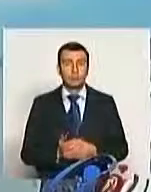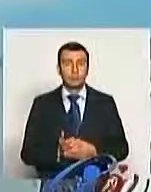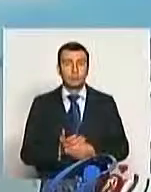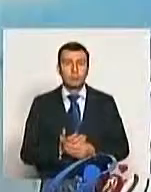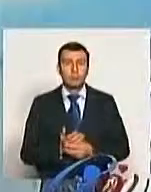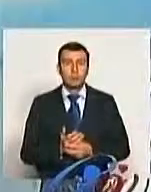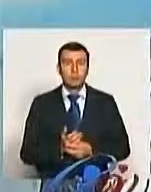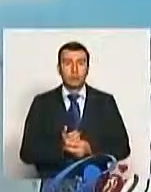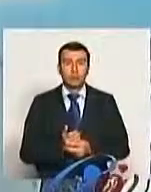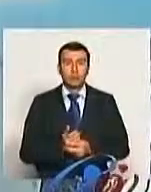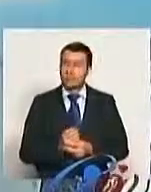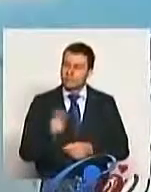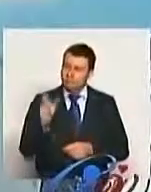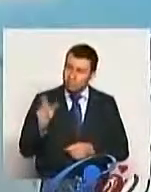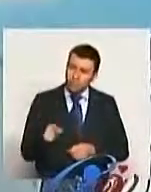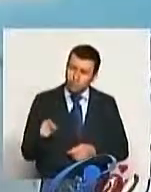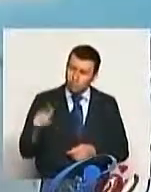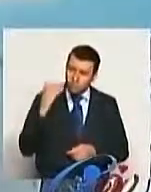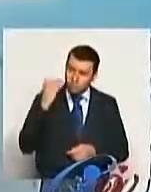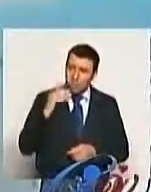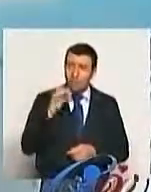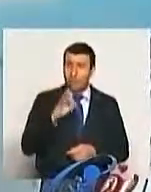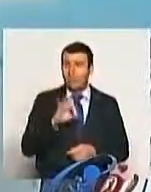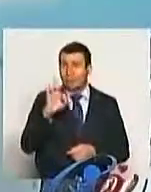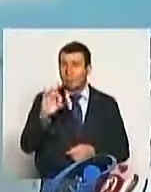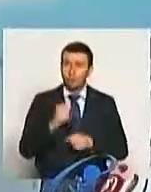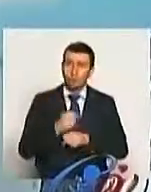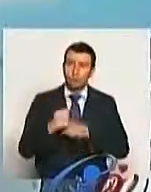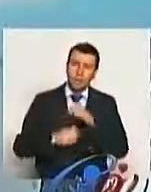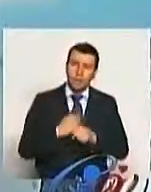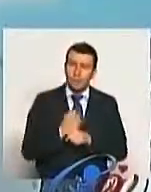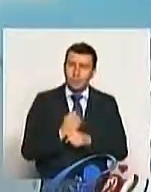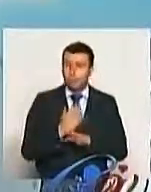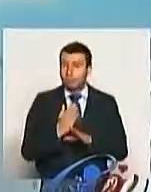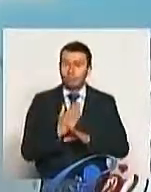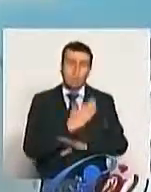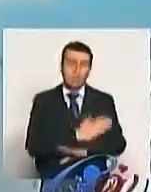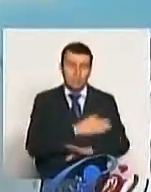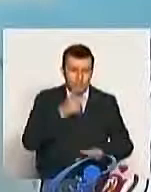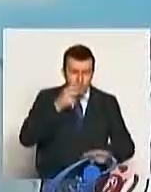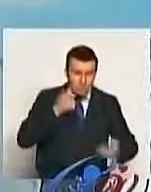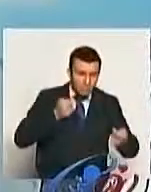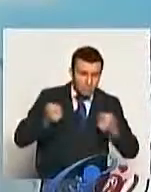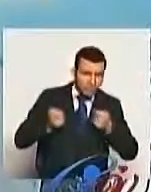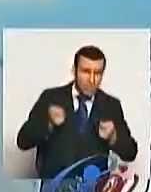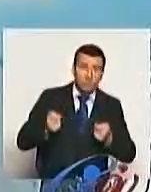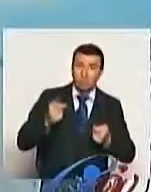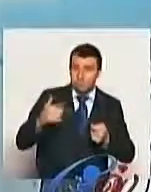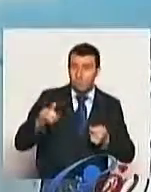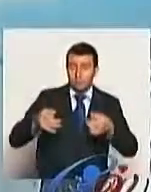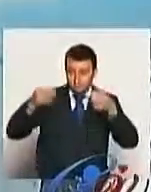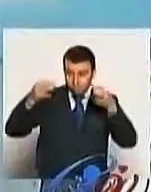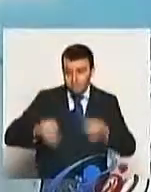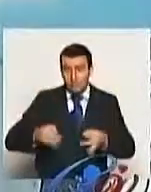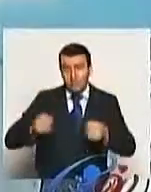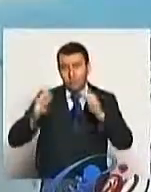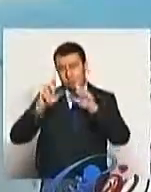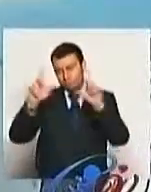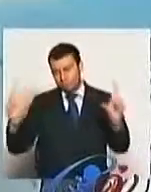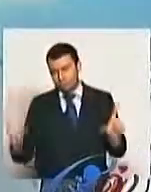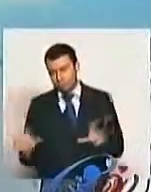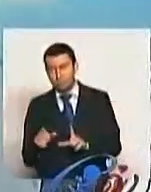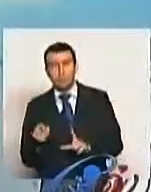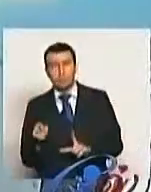una paciente de 38 años hay que valorar varias cosas. Estamos viendo que la paciente ya tiene un diagnóstico previo de miomatosis